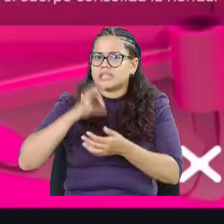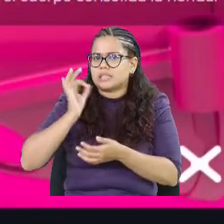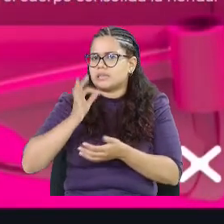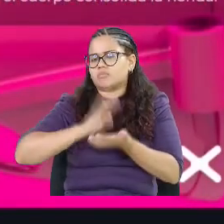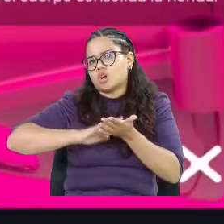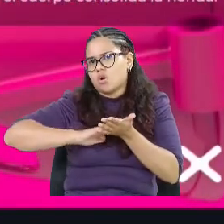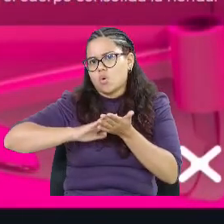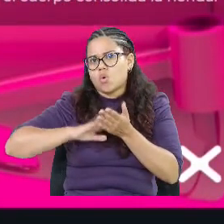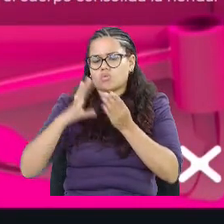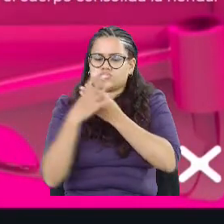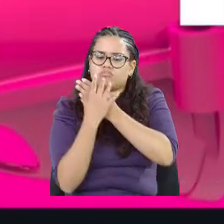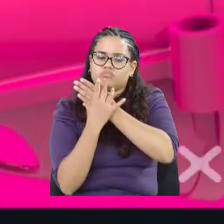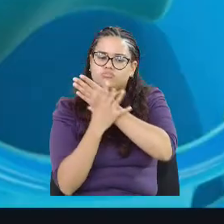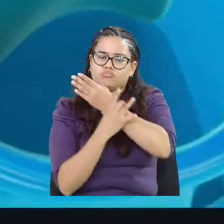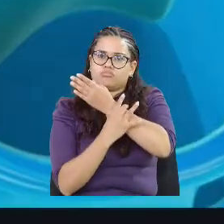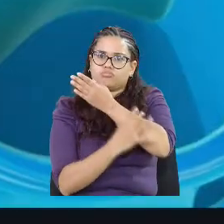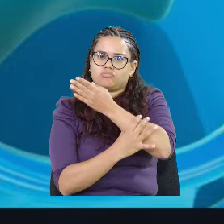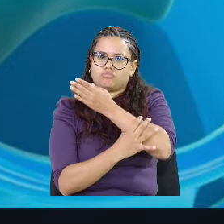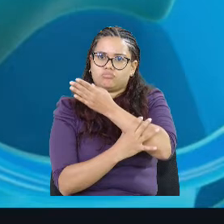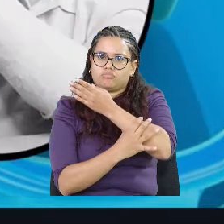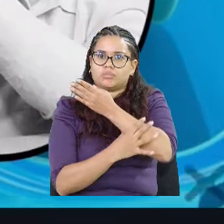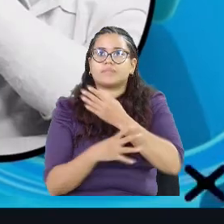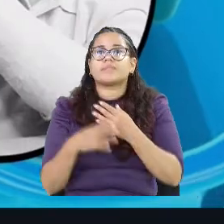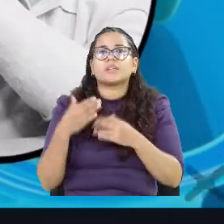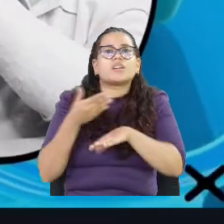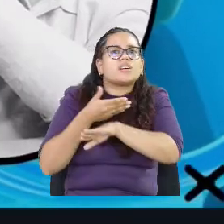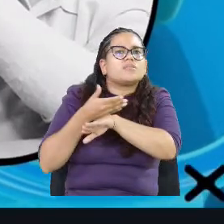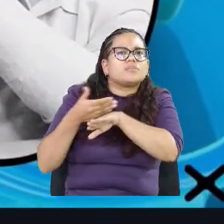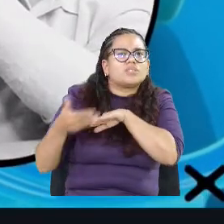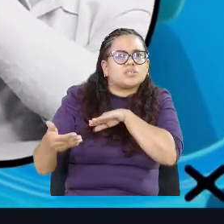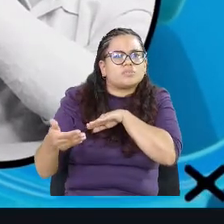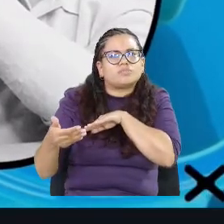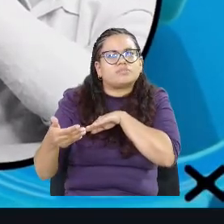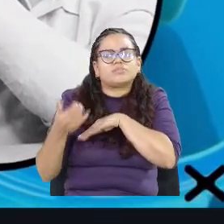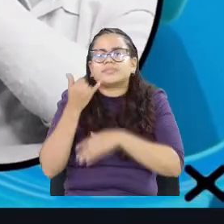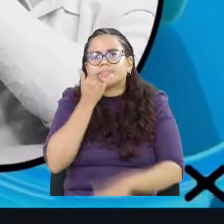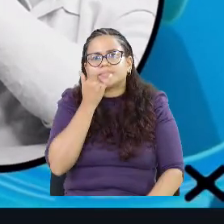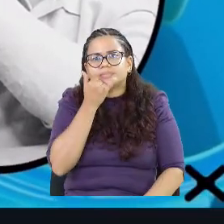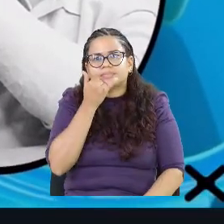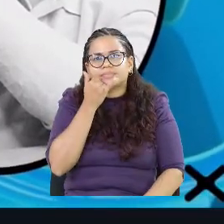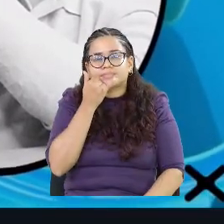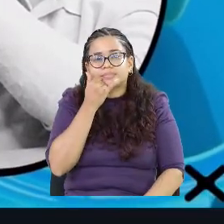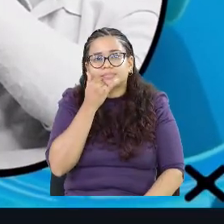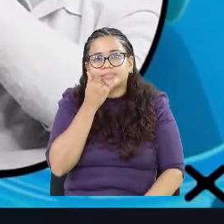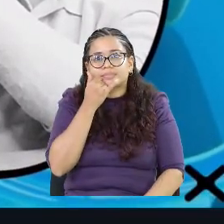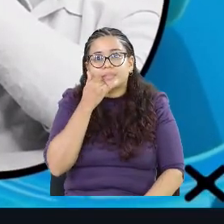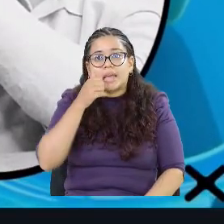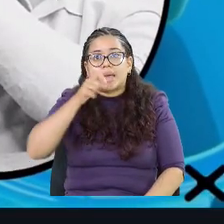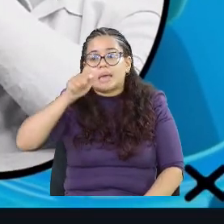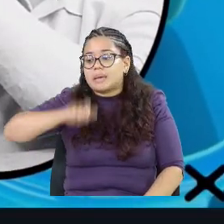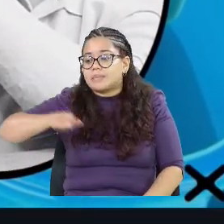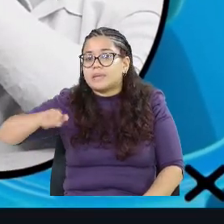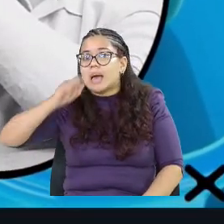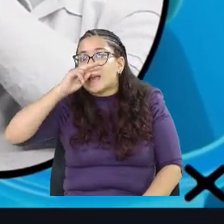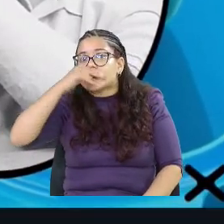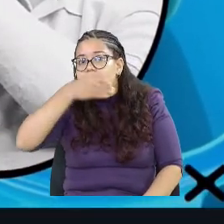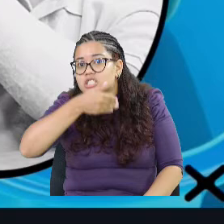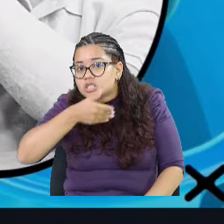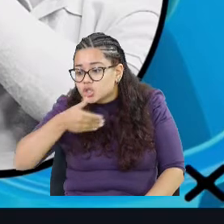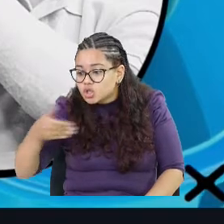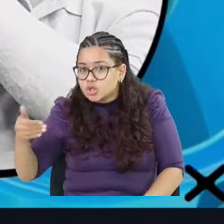problema. Pero entonces pasa algo y resulta que para la población infantil y adulto